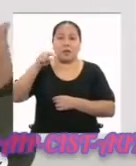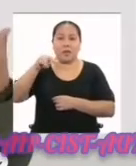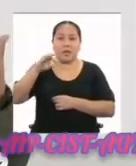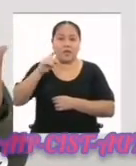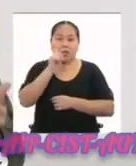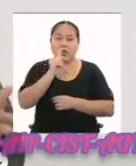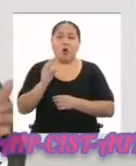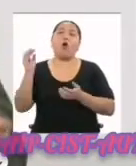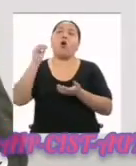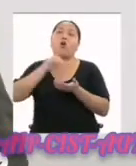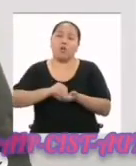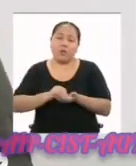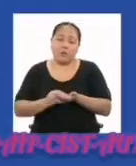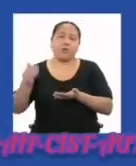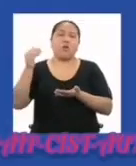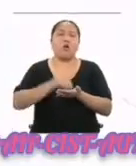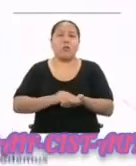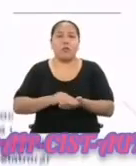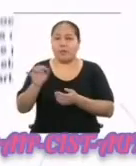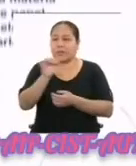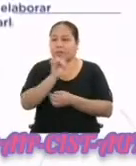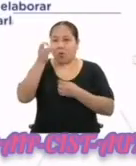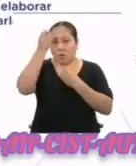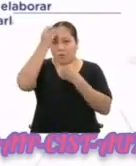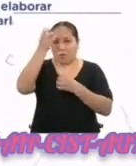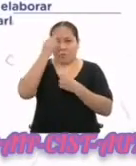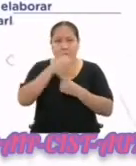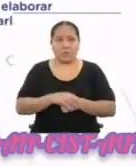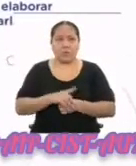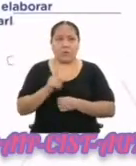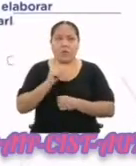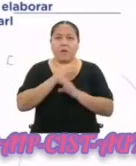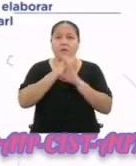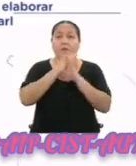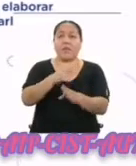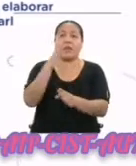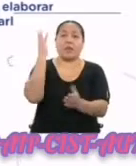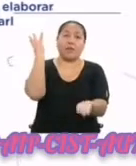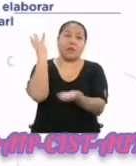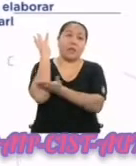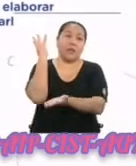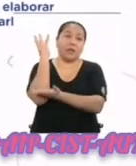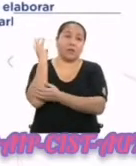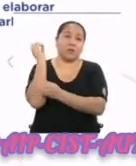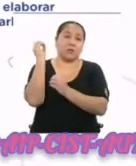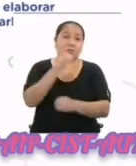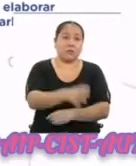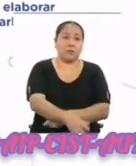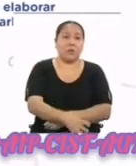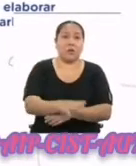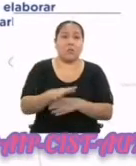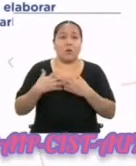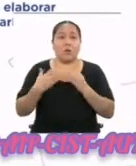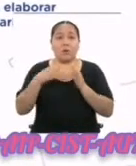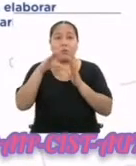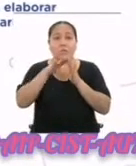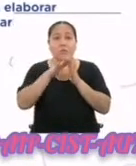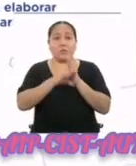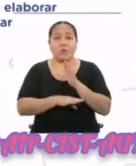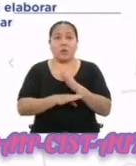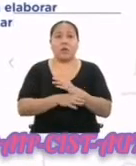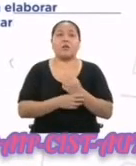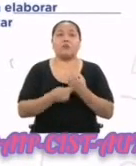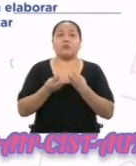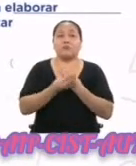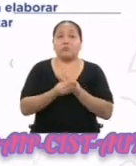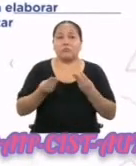o información, por ejemplo. Para evitar talar los árboles innecesariamente, podemos minimizar nuestro